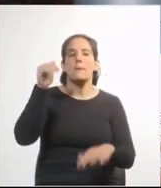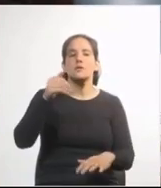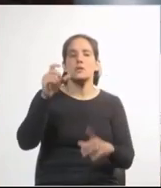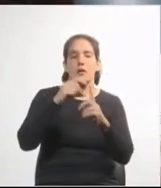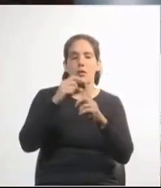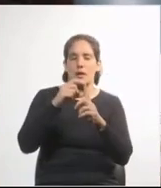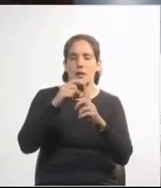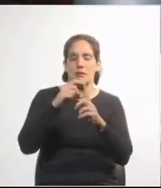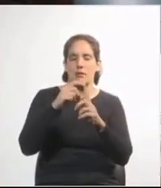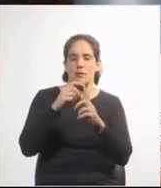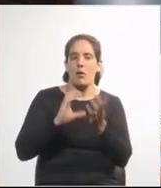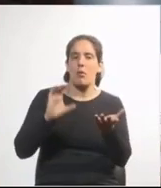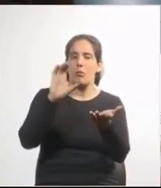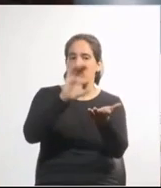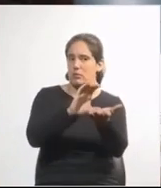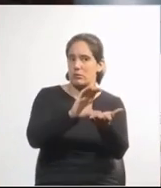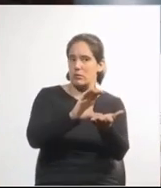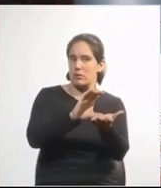de dólares.